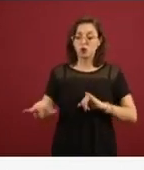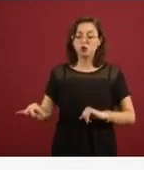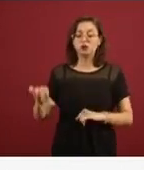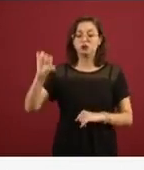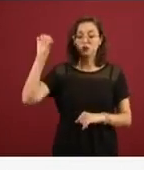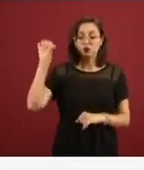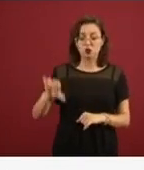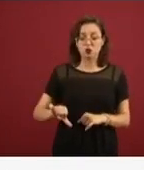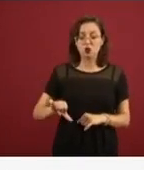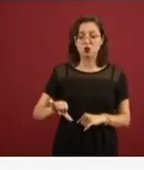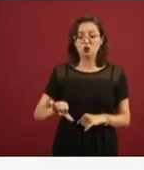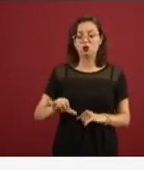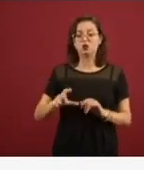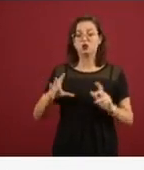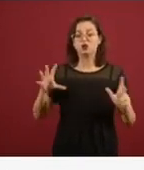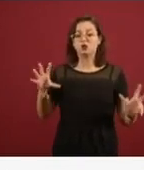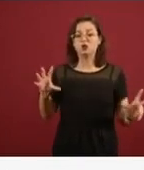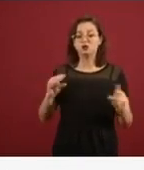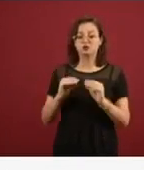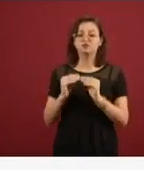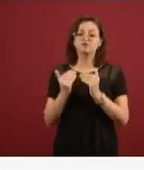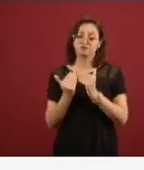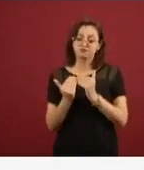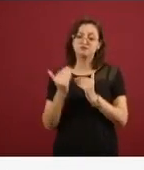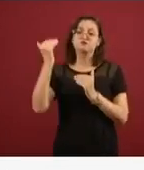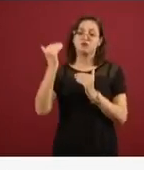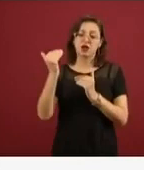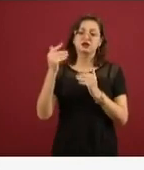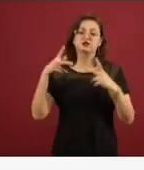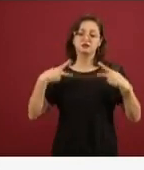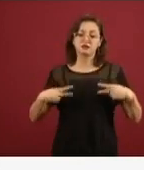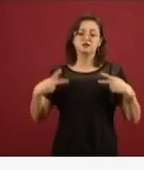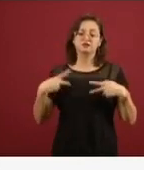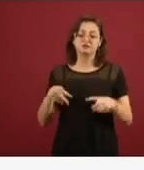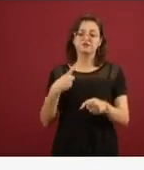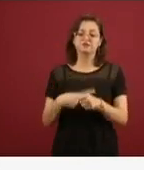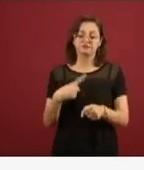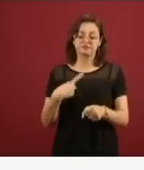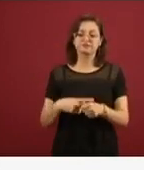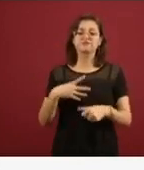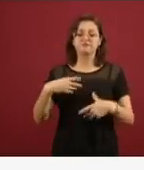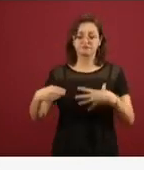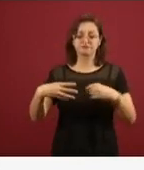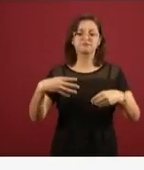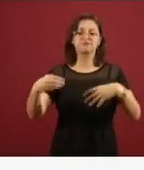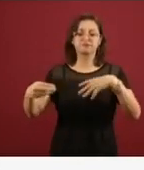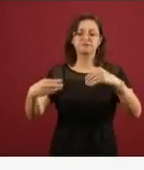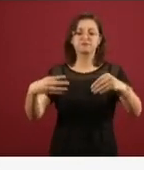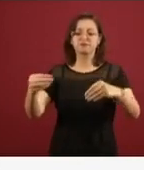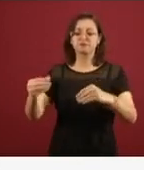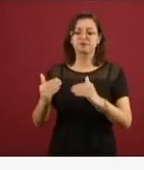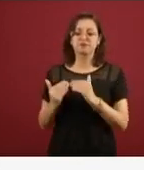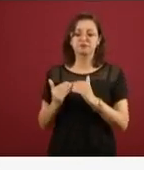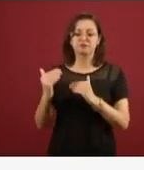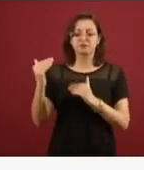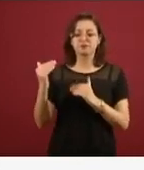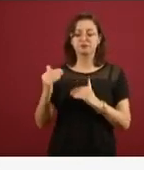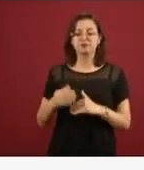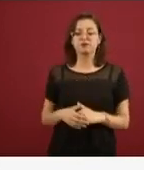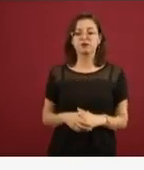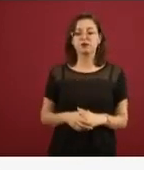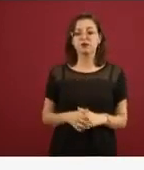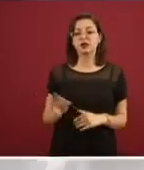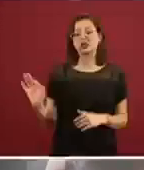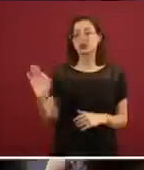sería para el día de hoy, tenemos un ligero incremento también en la cantidad de casos que han salido confirmados. Vamos a ver si esto es